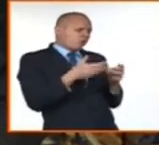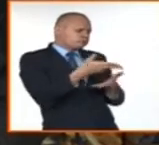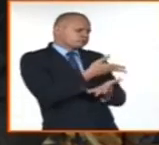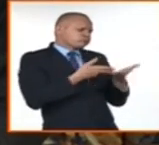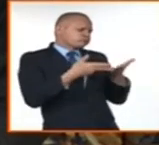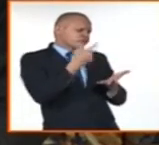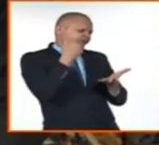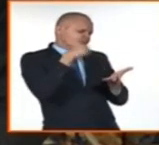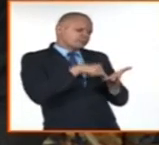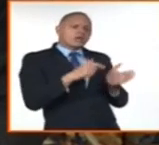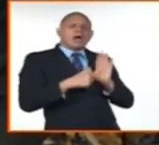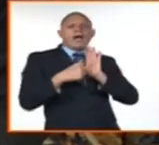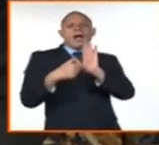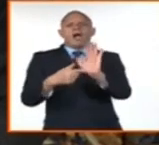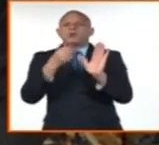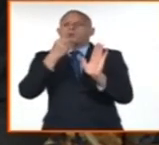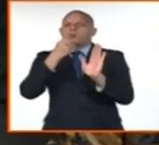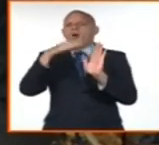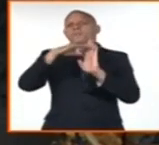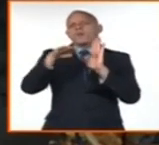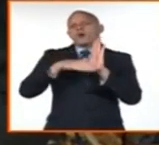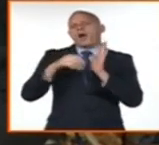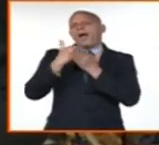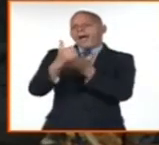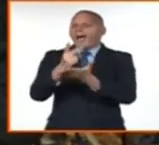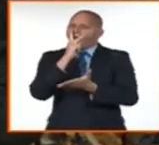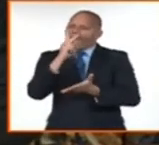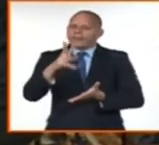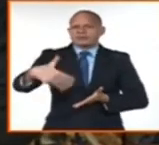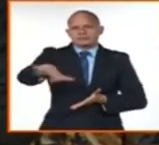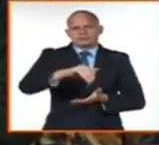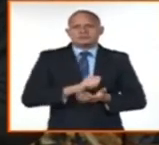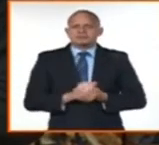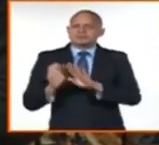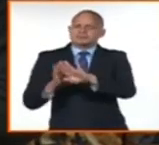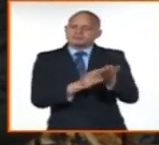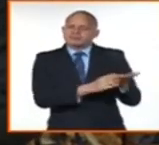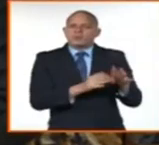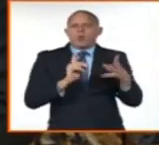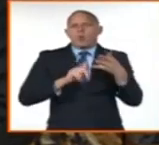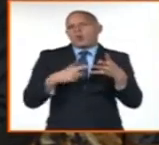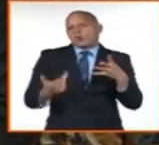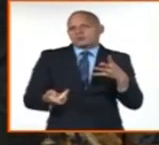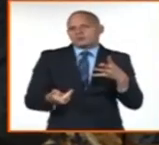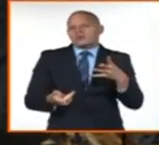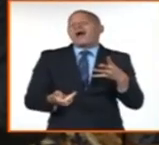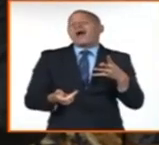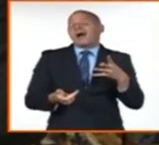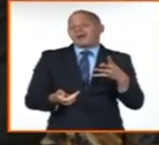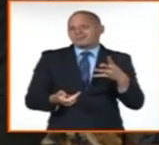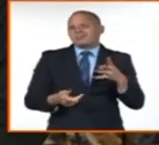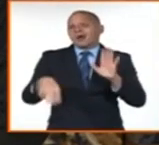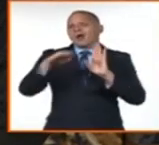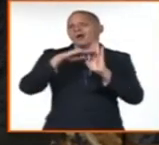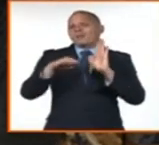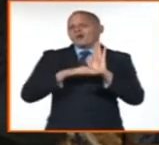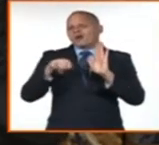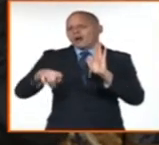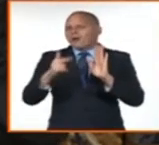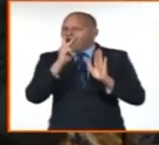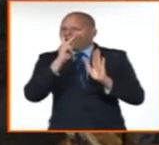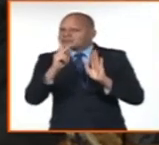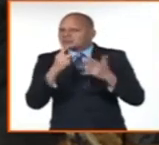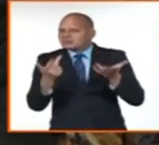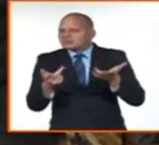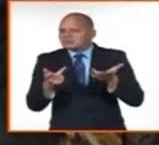temas en la juventud. Hay un programa de fortalecimiento de la enseñanza de la historia y del marxismo. Para